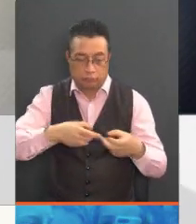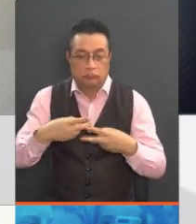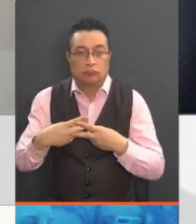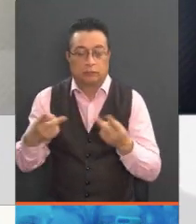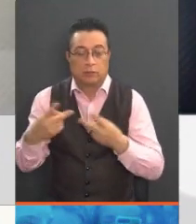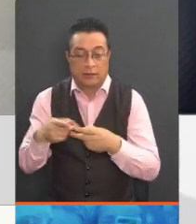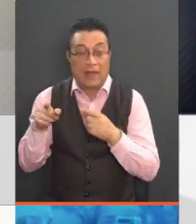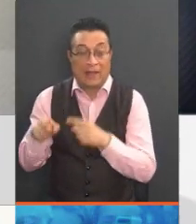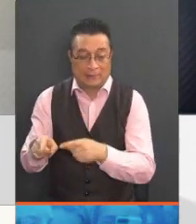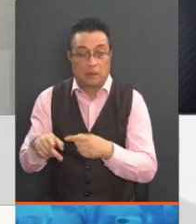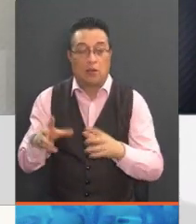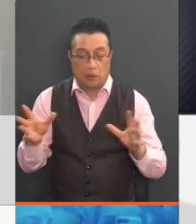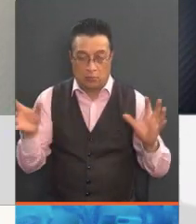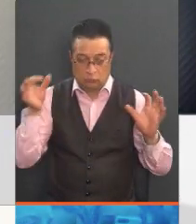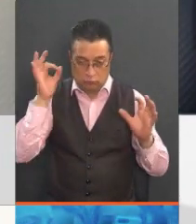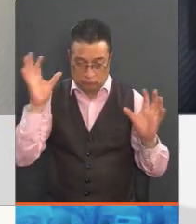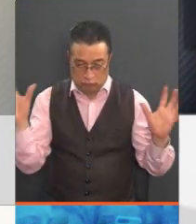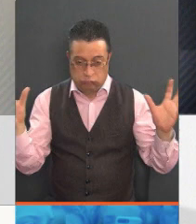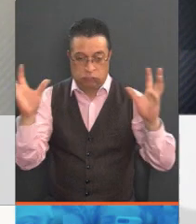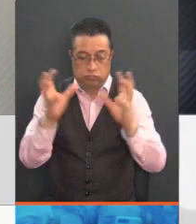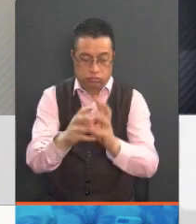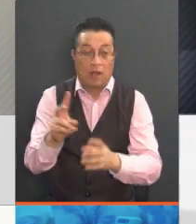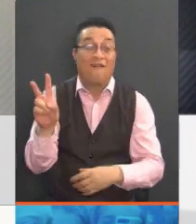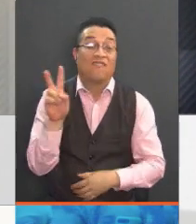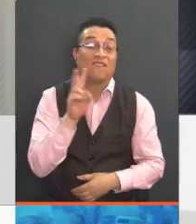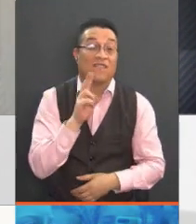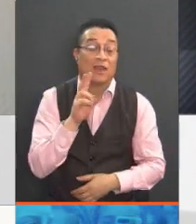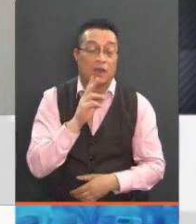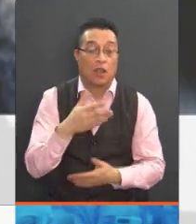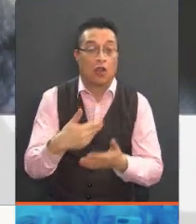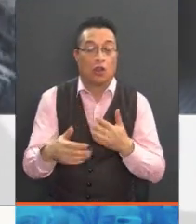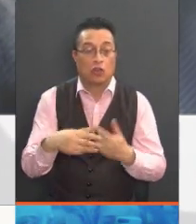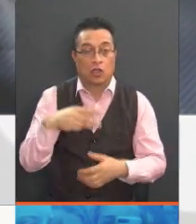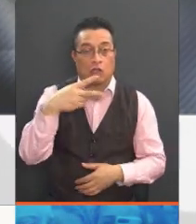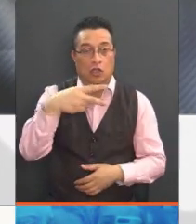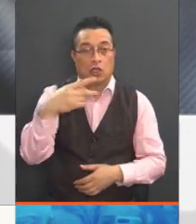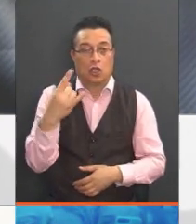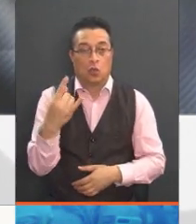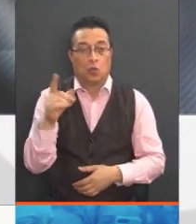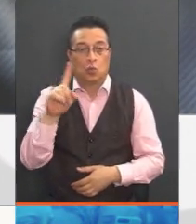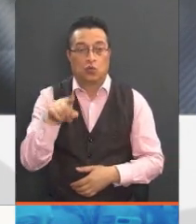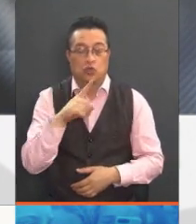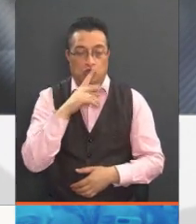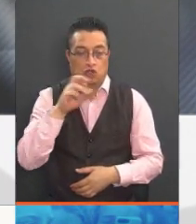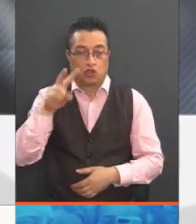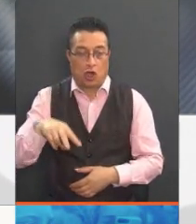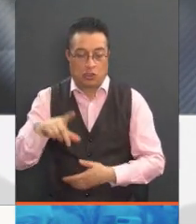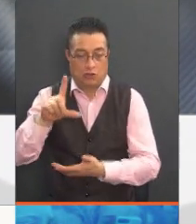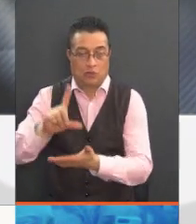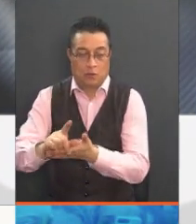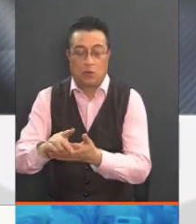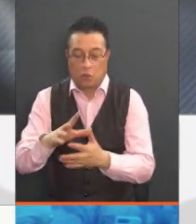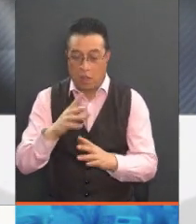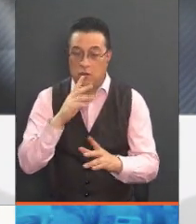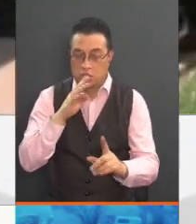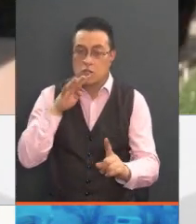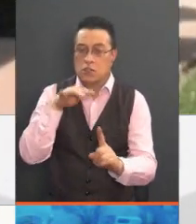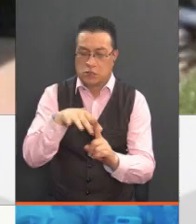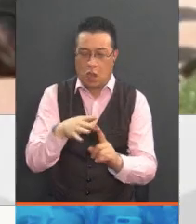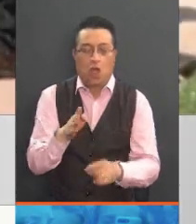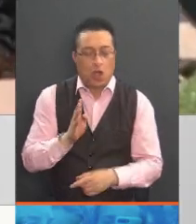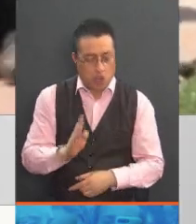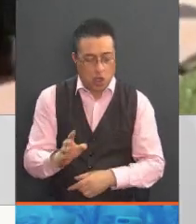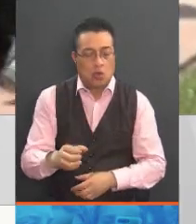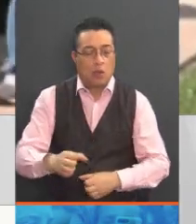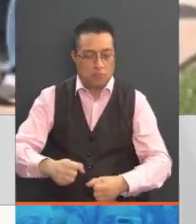una convención el día viernes en Houston. A pesar de los serios cuestionamientos, van a seguir en pie